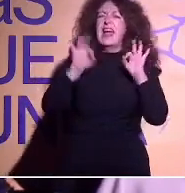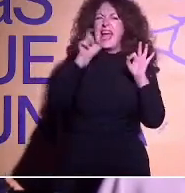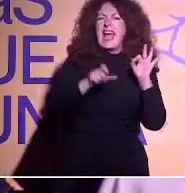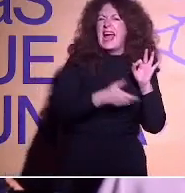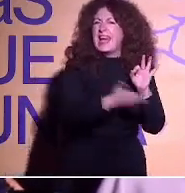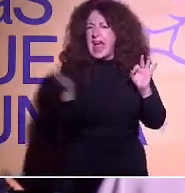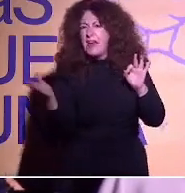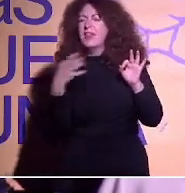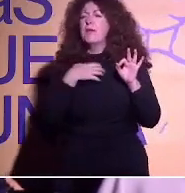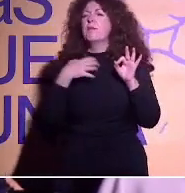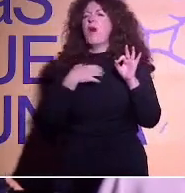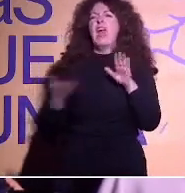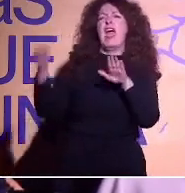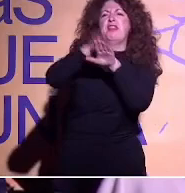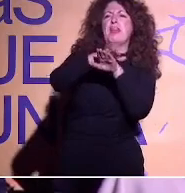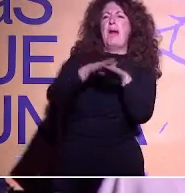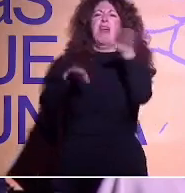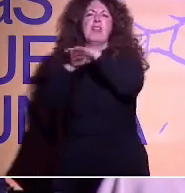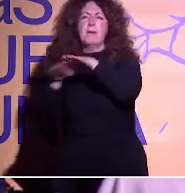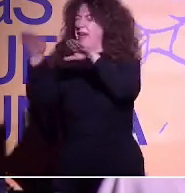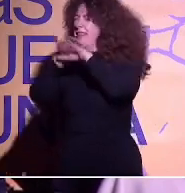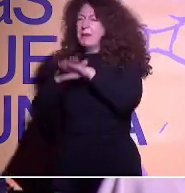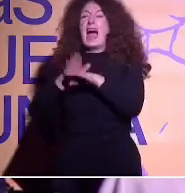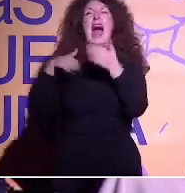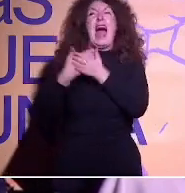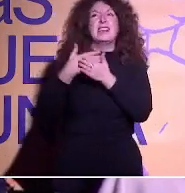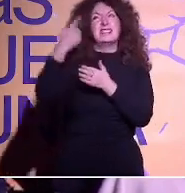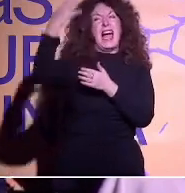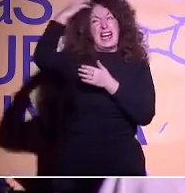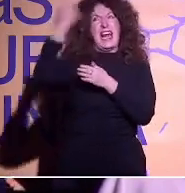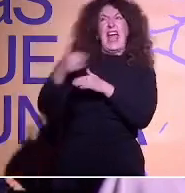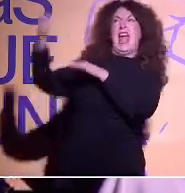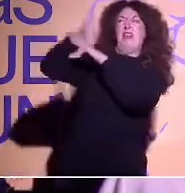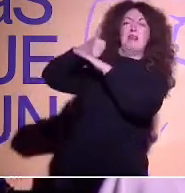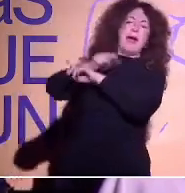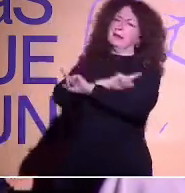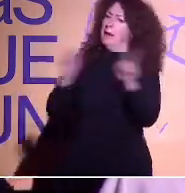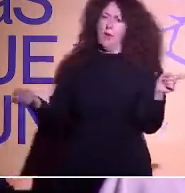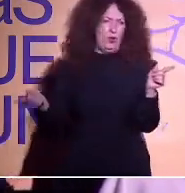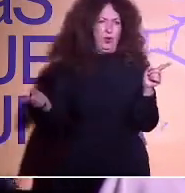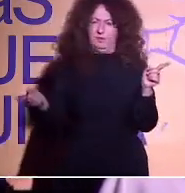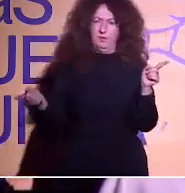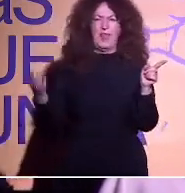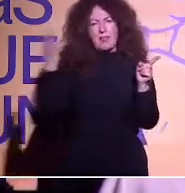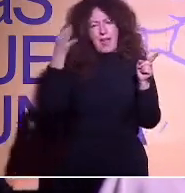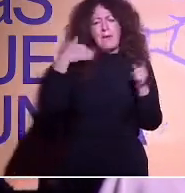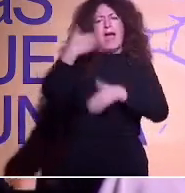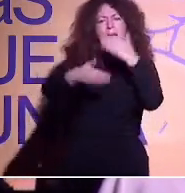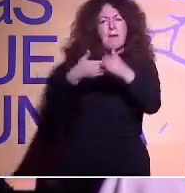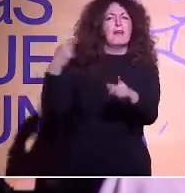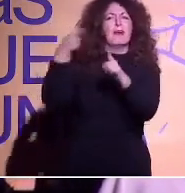puede estar encima de nadie tampoco el rey avanzar hacia una